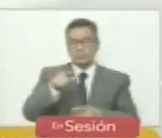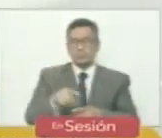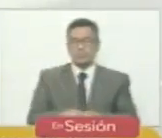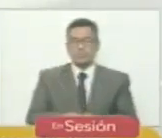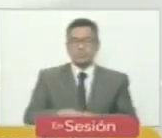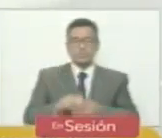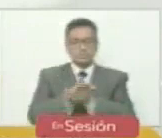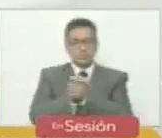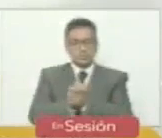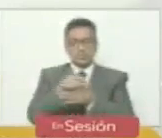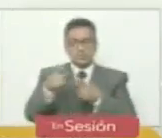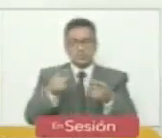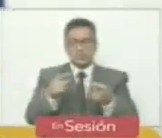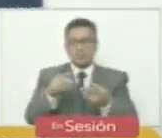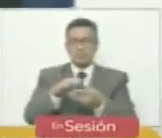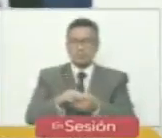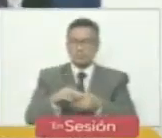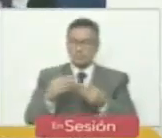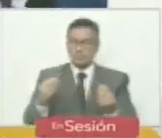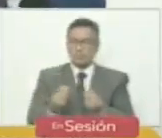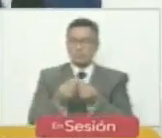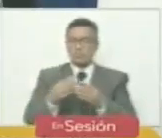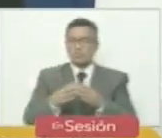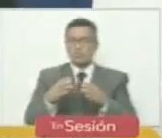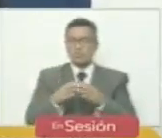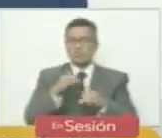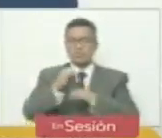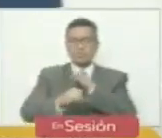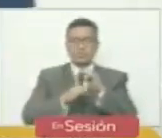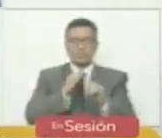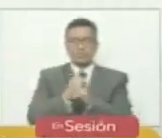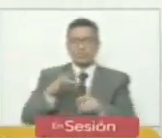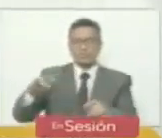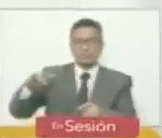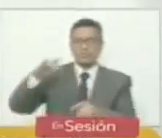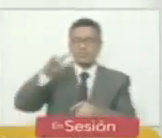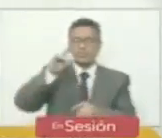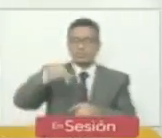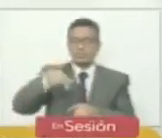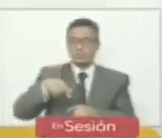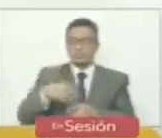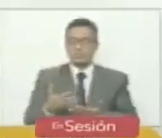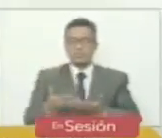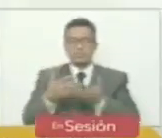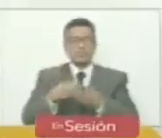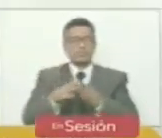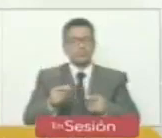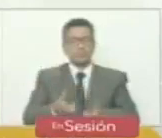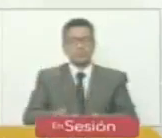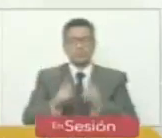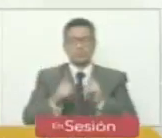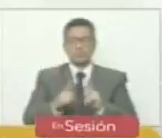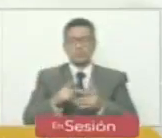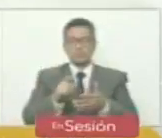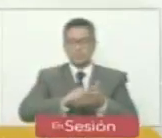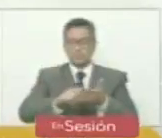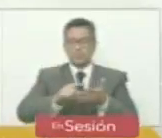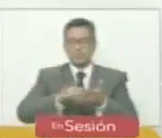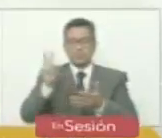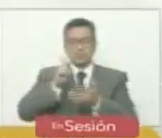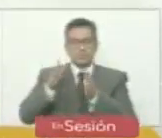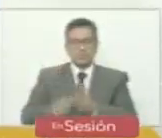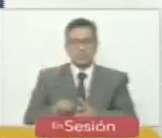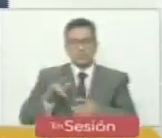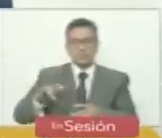Son cómplices. Es cómplice la Agencia Internacional Aeronáutica, que otorgó todos los permisos y la matrícula venezolana